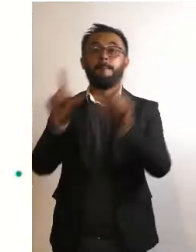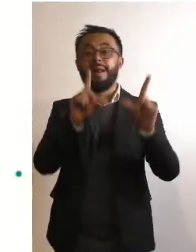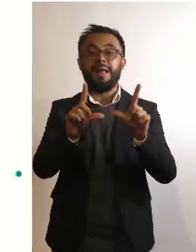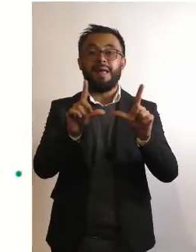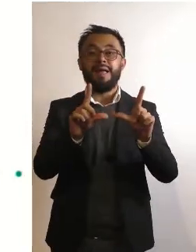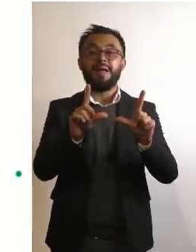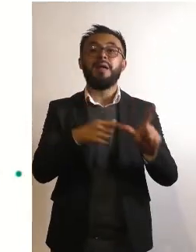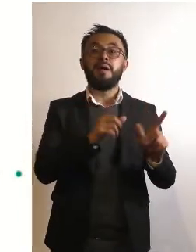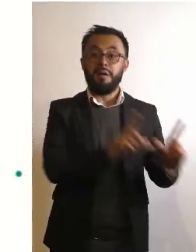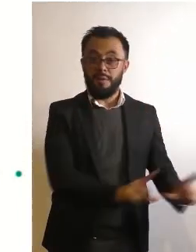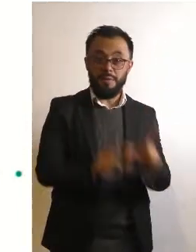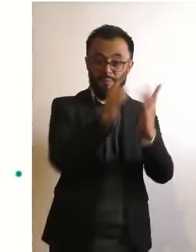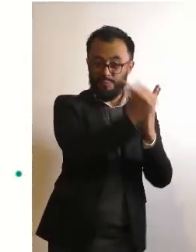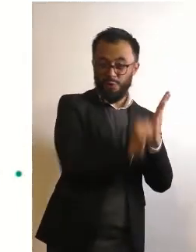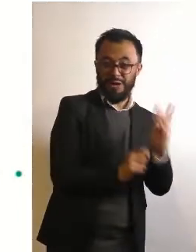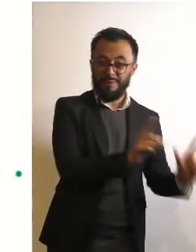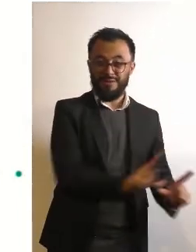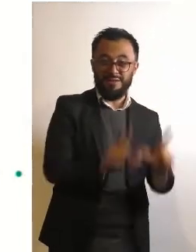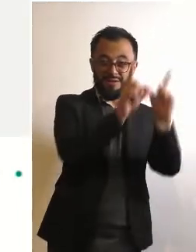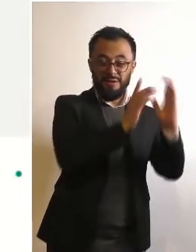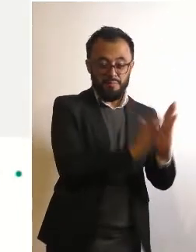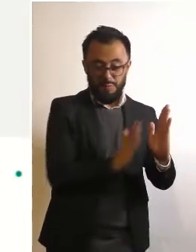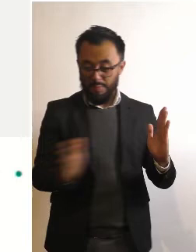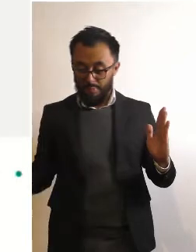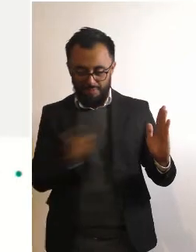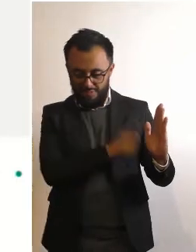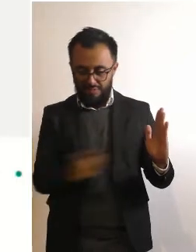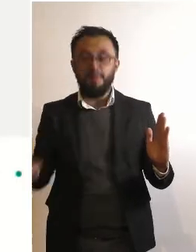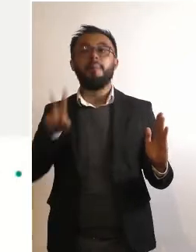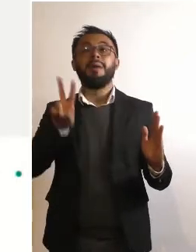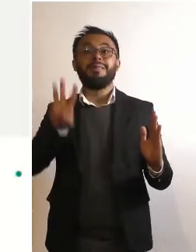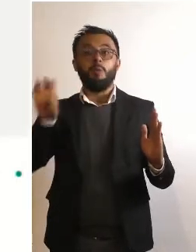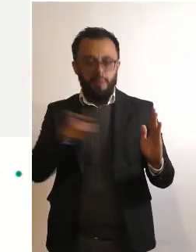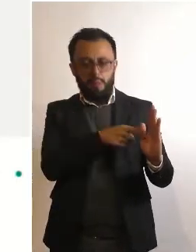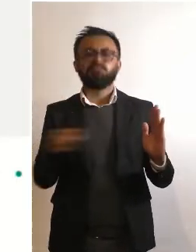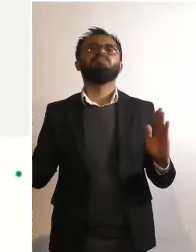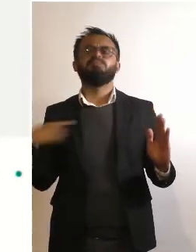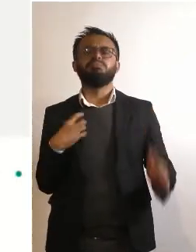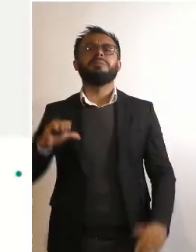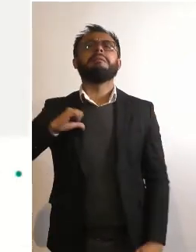estos programas de doble titulación. Siguiente.